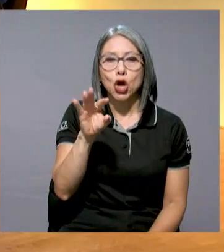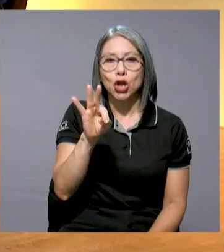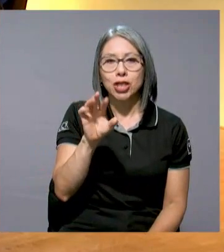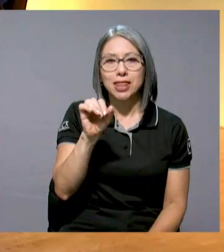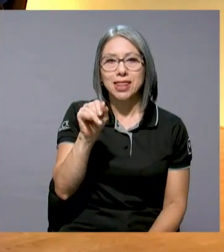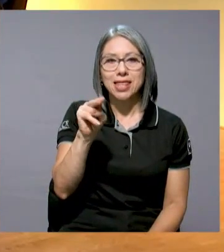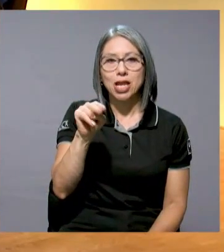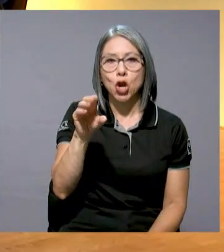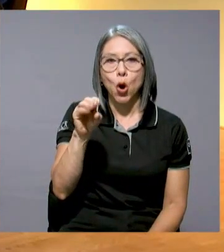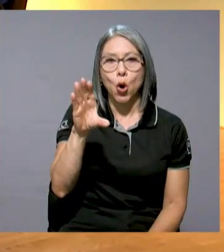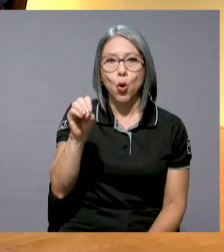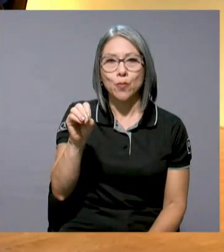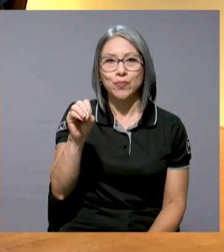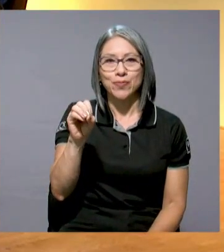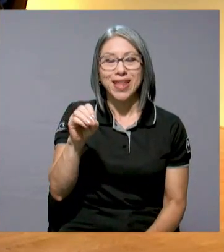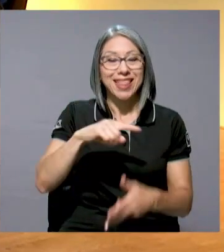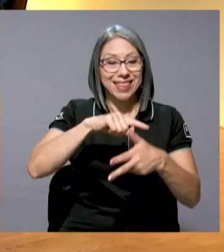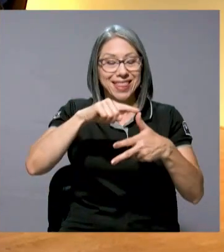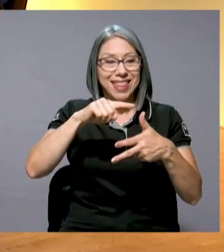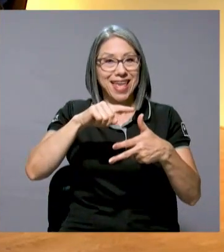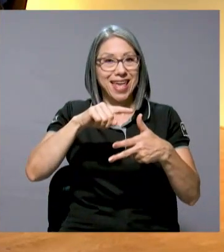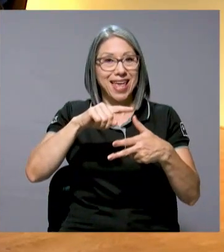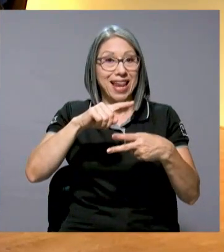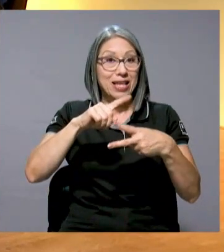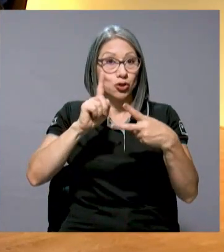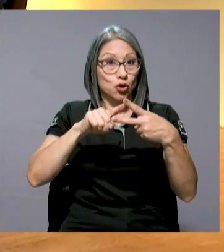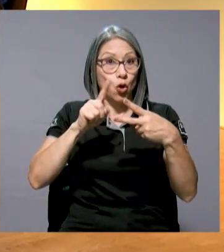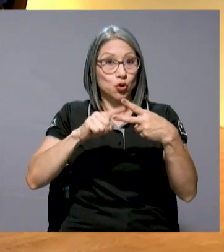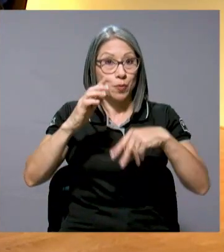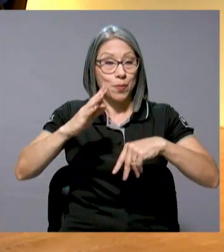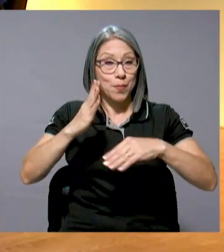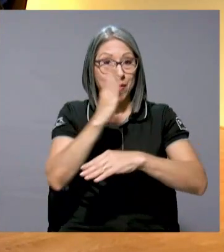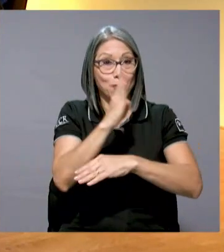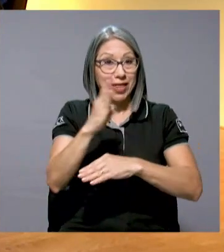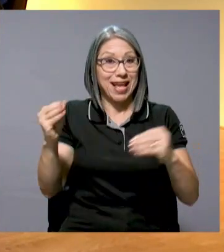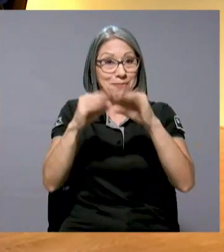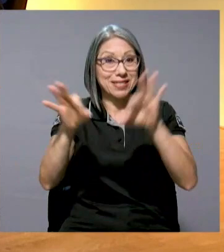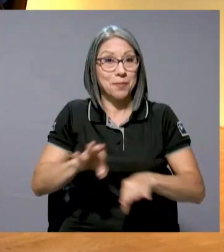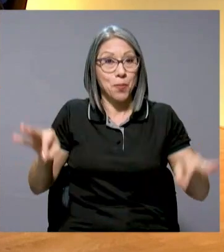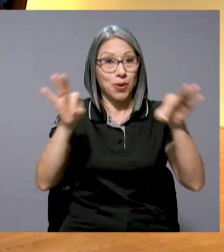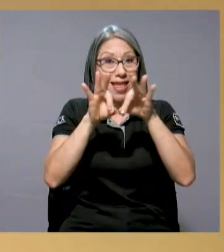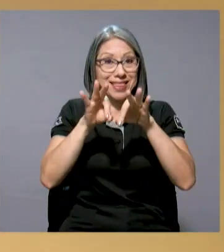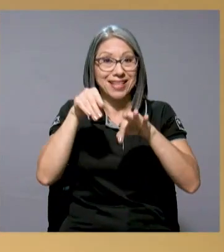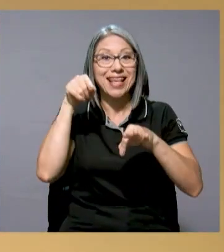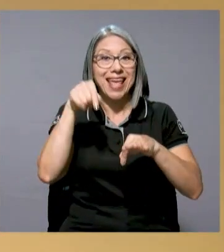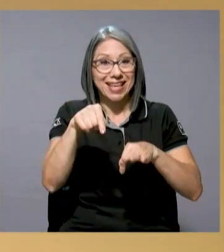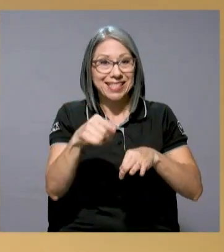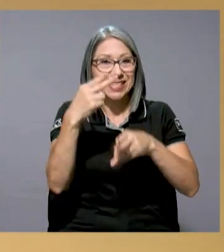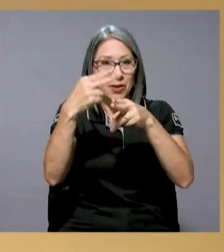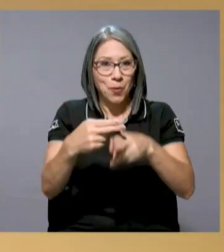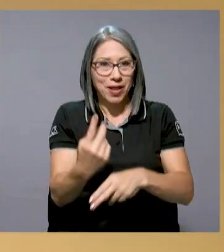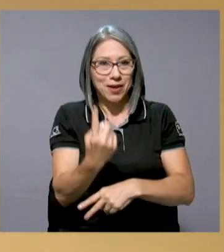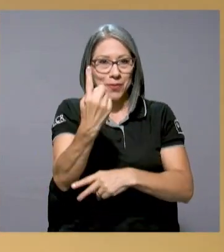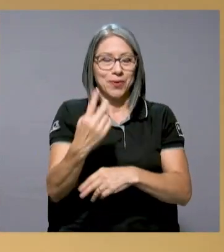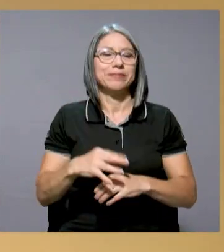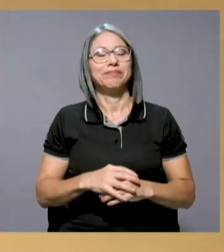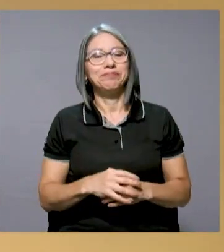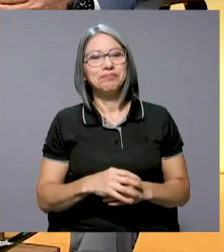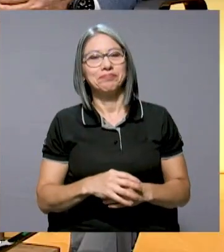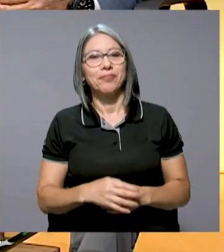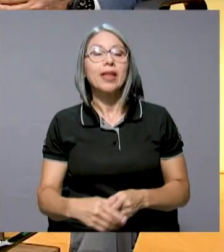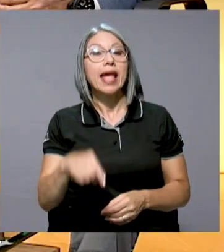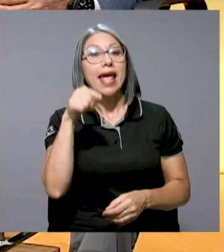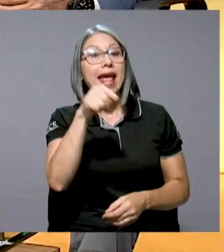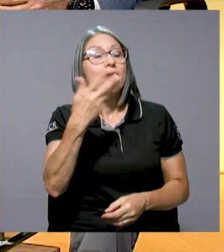de los nombres de las dos bibliotecas más importantes de la universidad. Y él